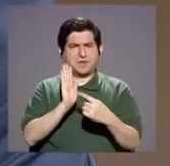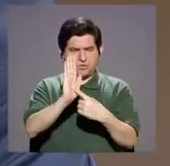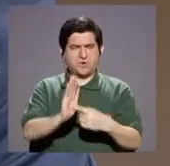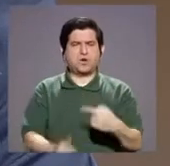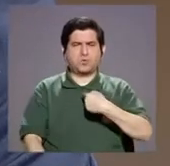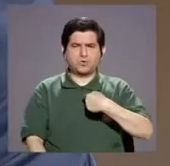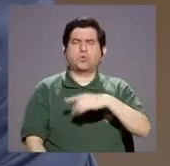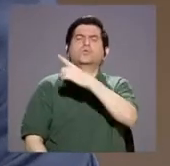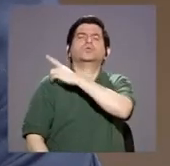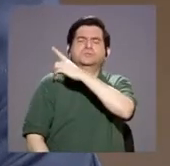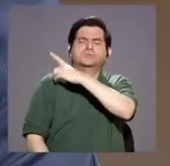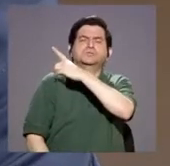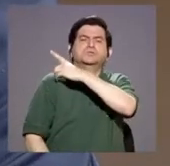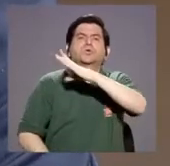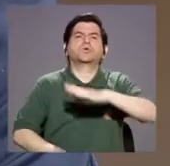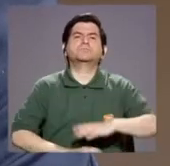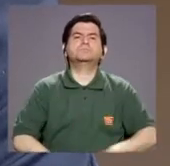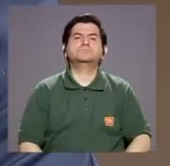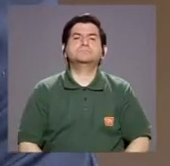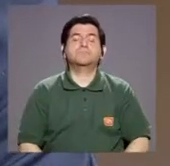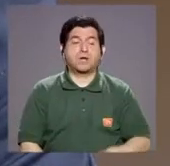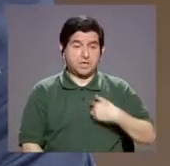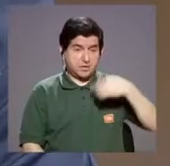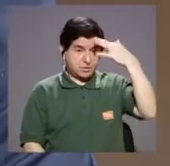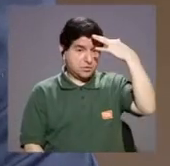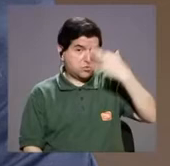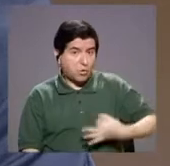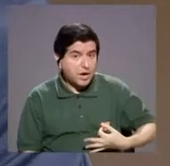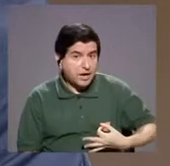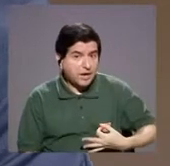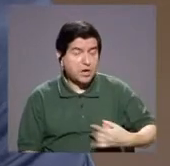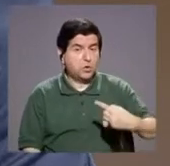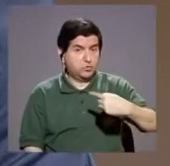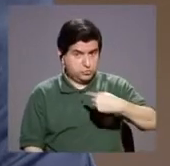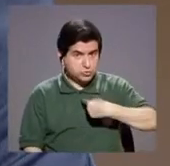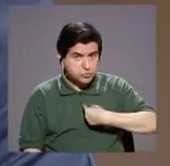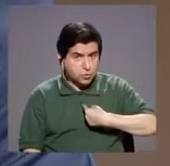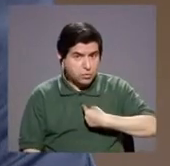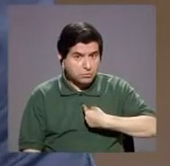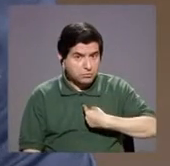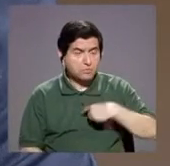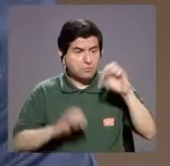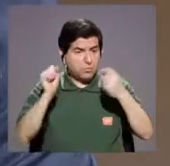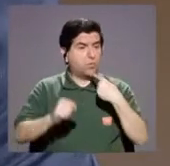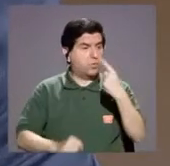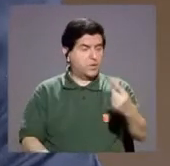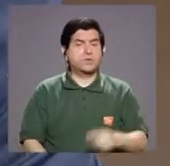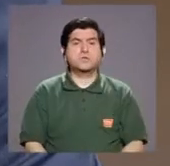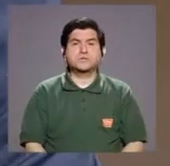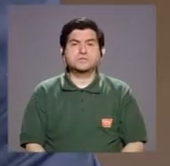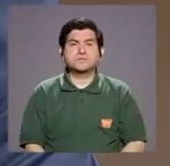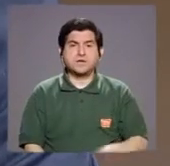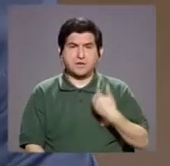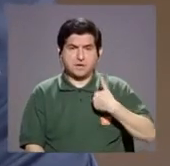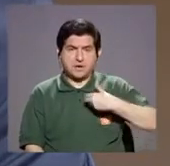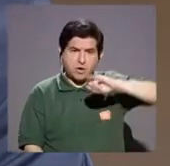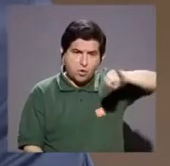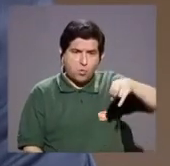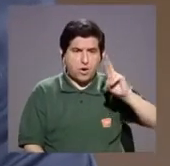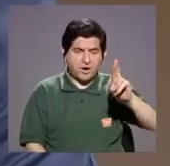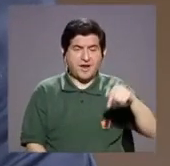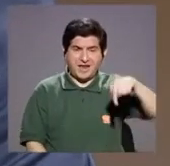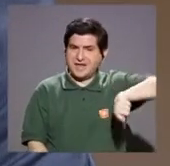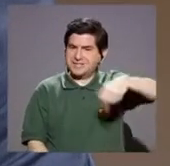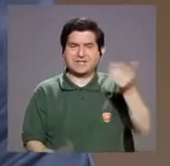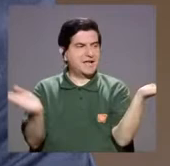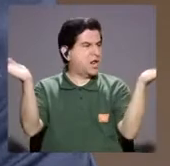una dirección y para eso creo que yo puedo decirle don juan que no hay nadie en